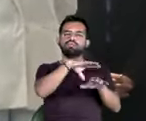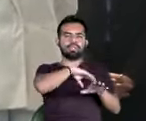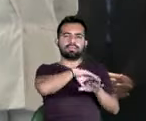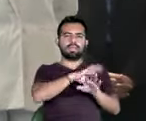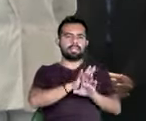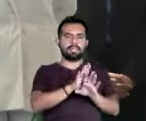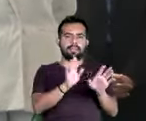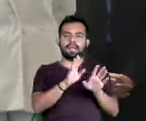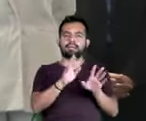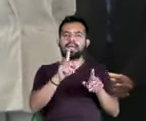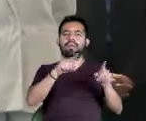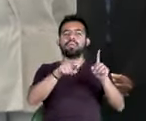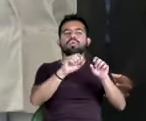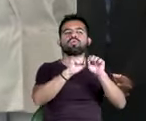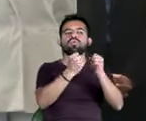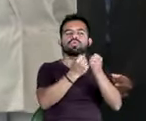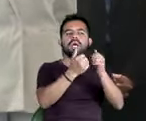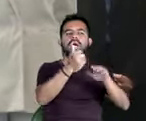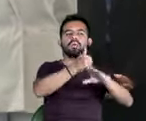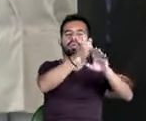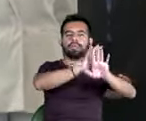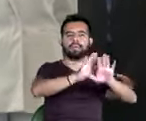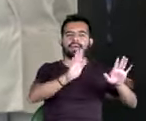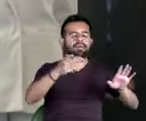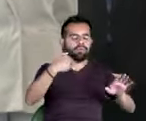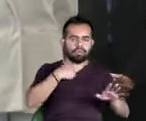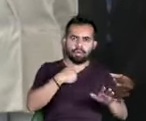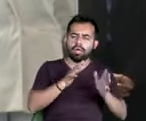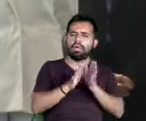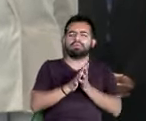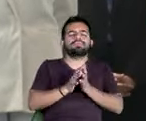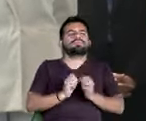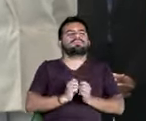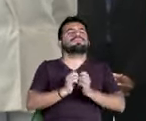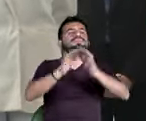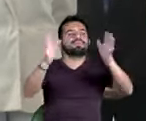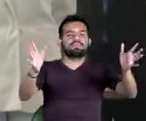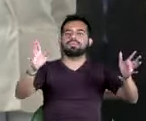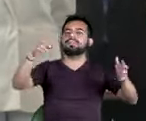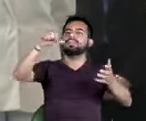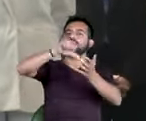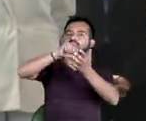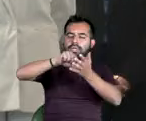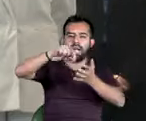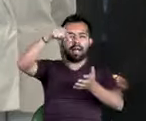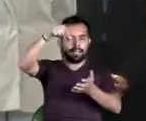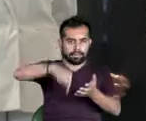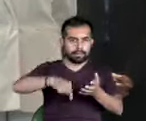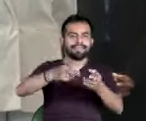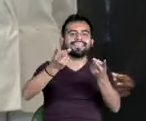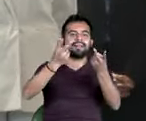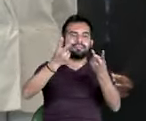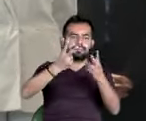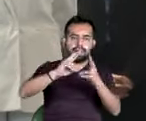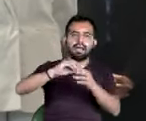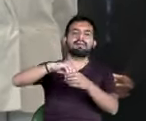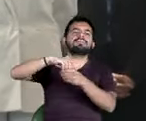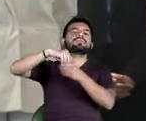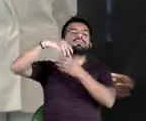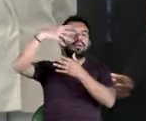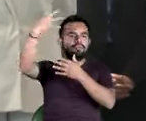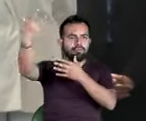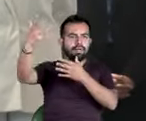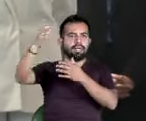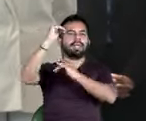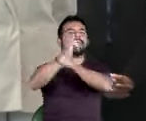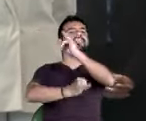con actores sociales. He levantado expectativas de inversión en esta ciudad aquí, pero también lo he hecho, como fue el caso de